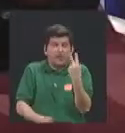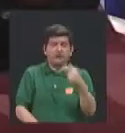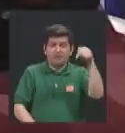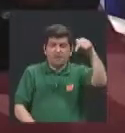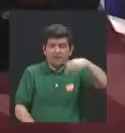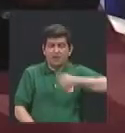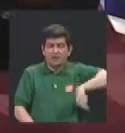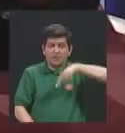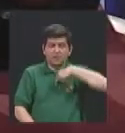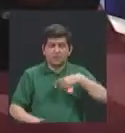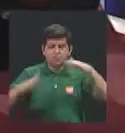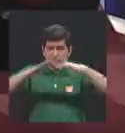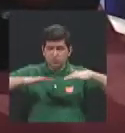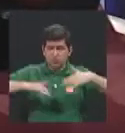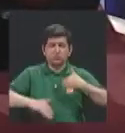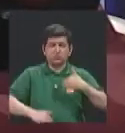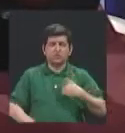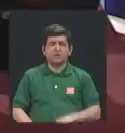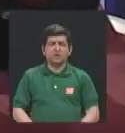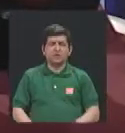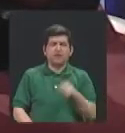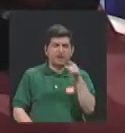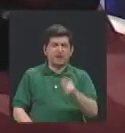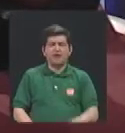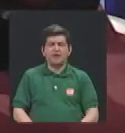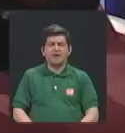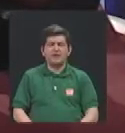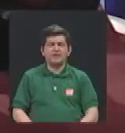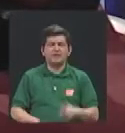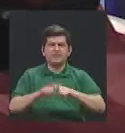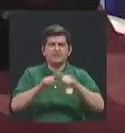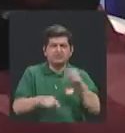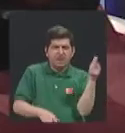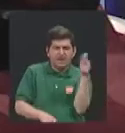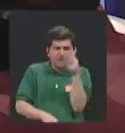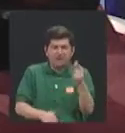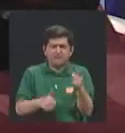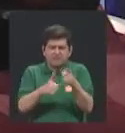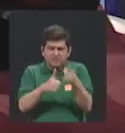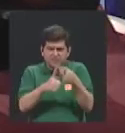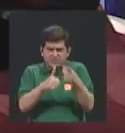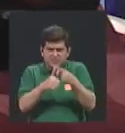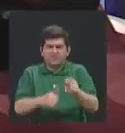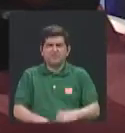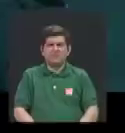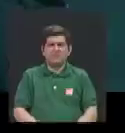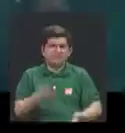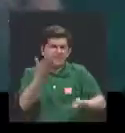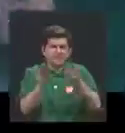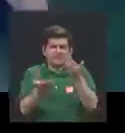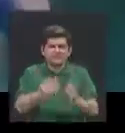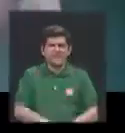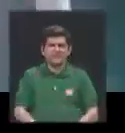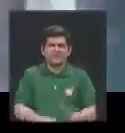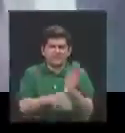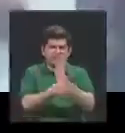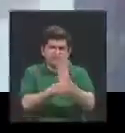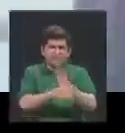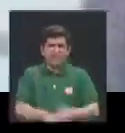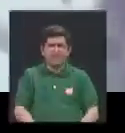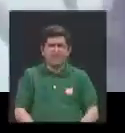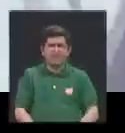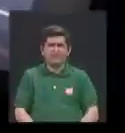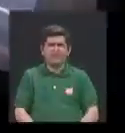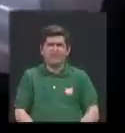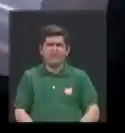son, por ejemplo, ahora que veo que estamos aquí en el estudio, tenemos algunas imágenes de The Tree of Life, ¿no? Sí. Las primeras,